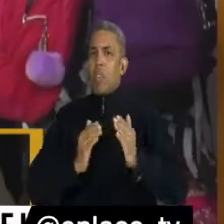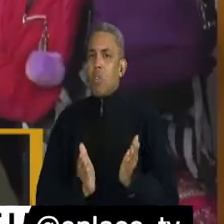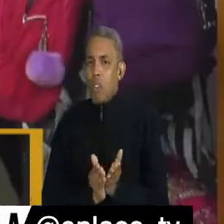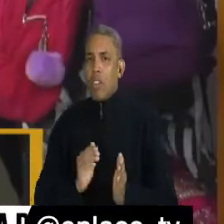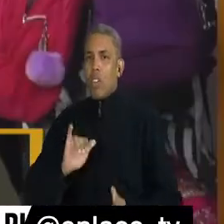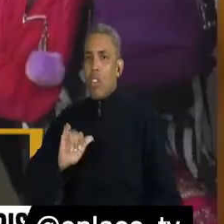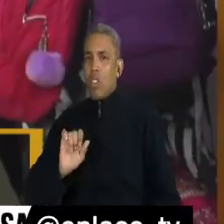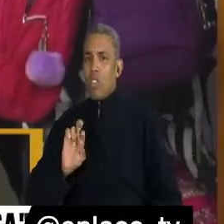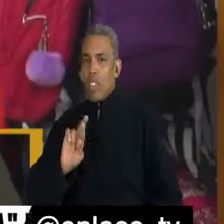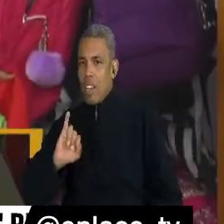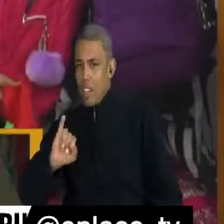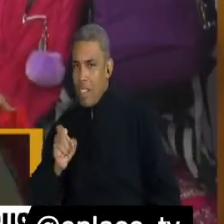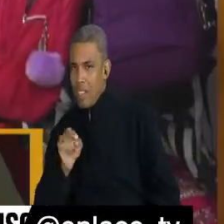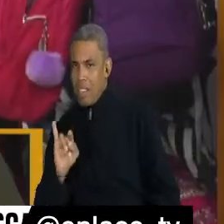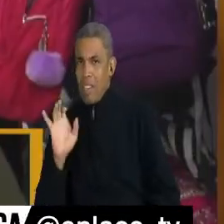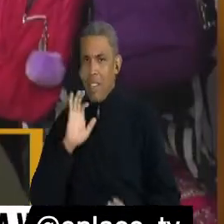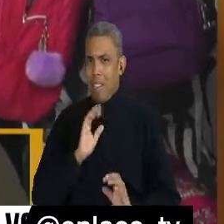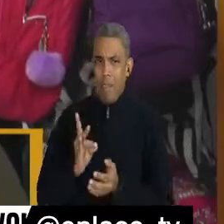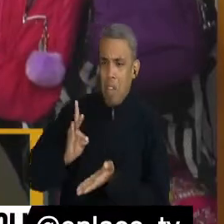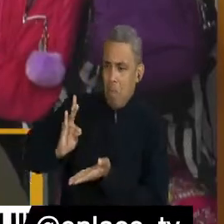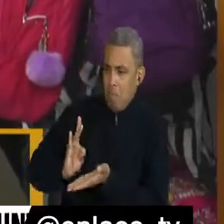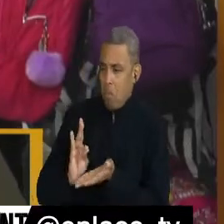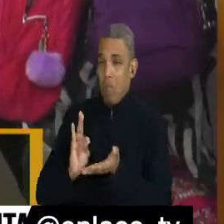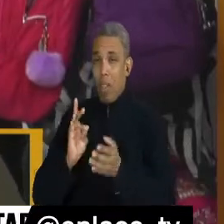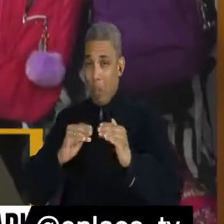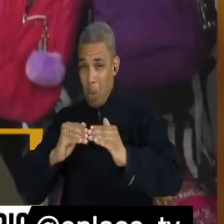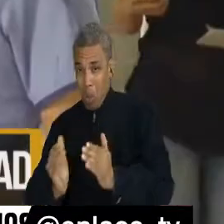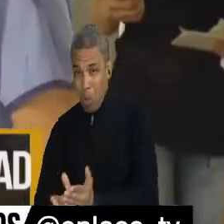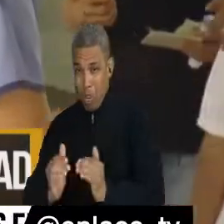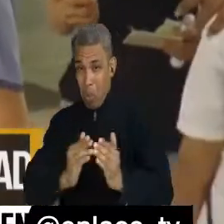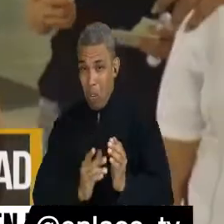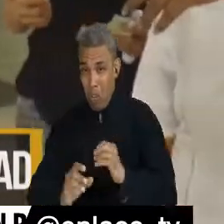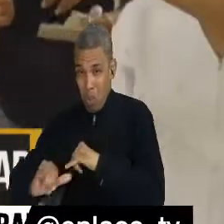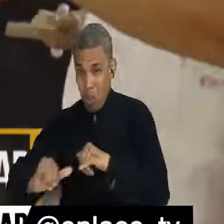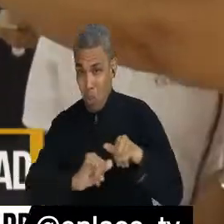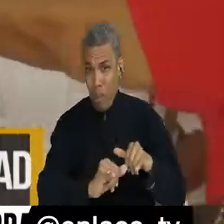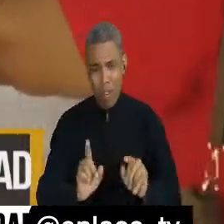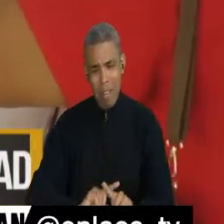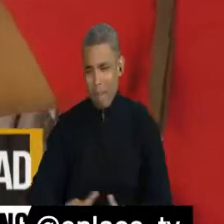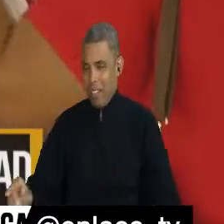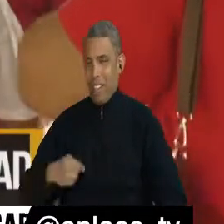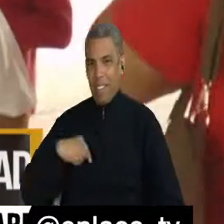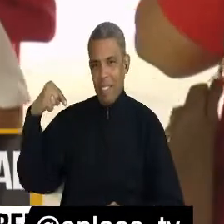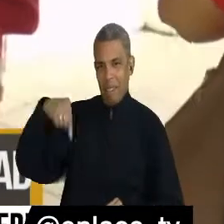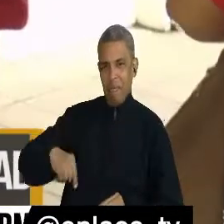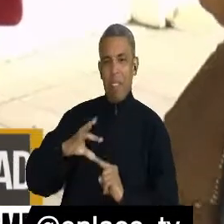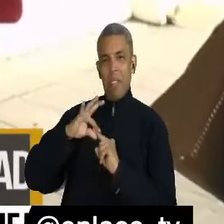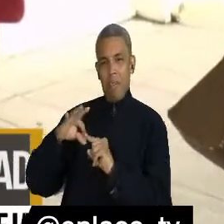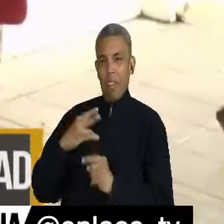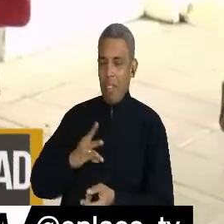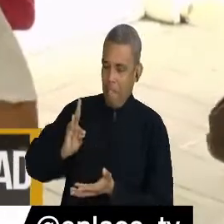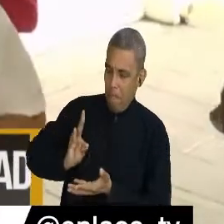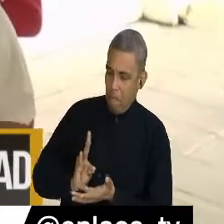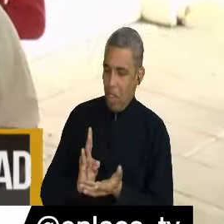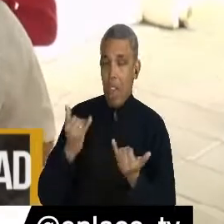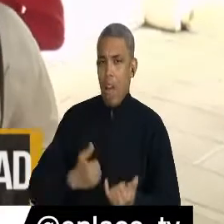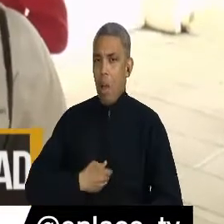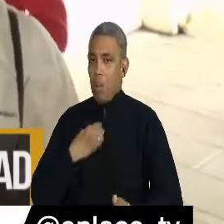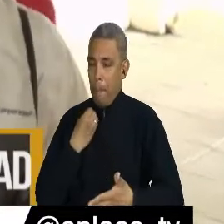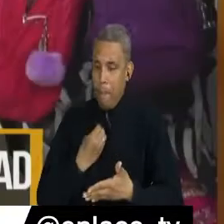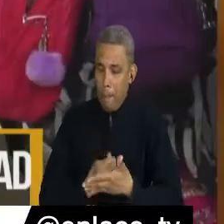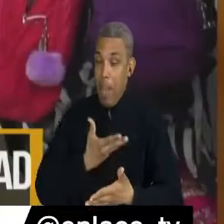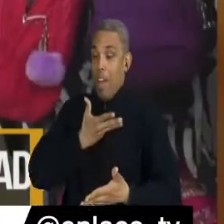lugar donde rompemos esquemas, no somos iguales a los demás, nosotros nos caracterizamos por impactar, entonces eso es lo